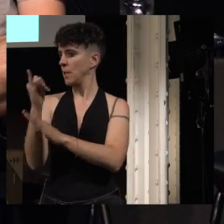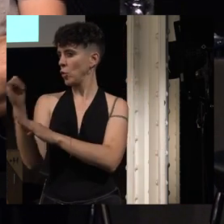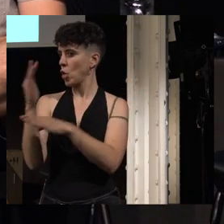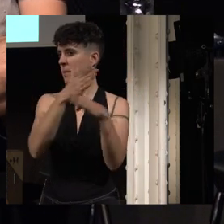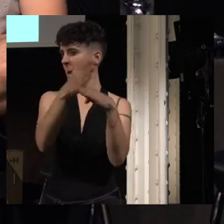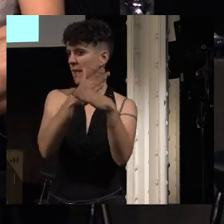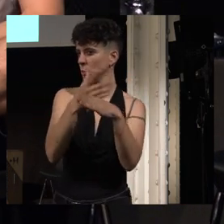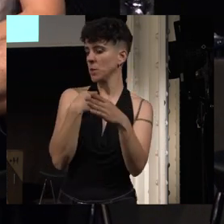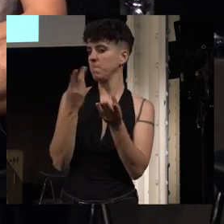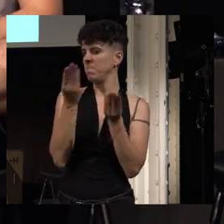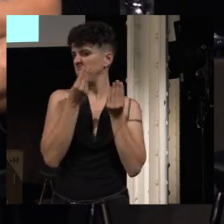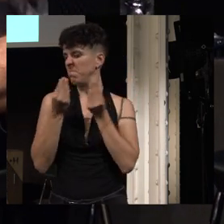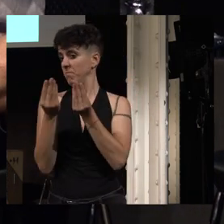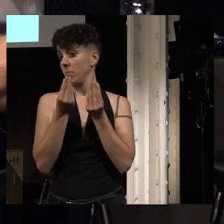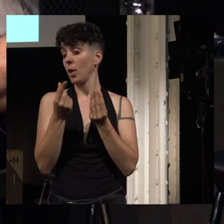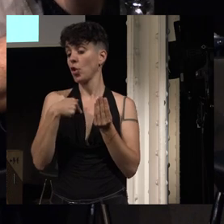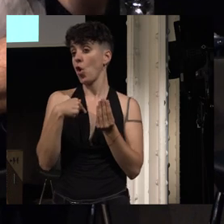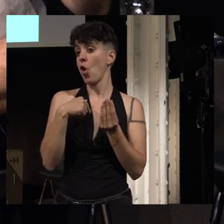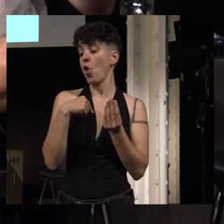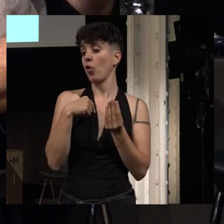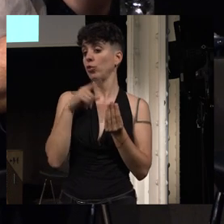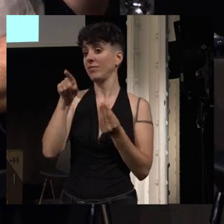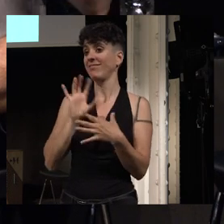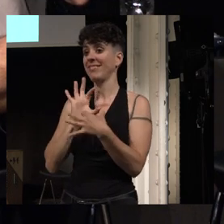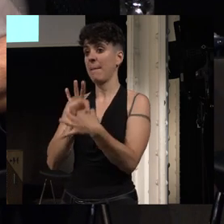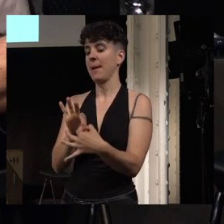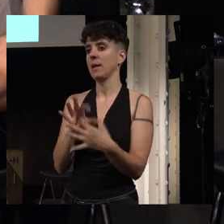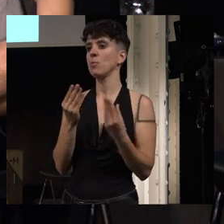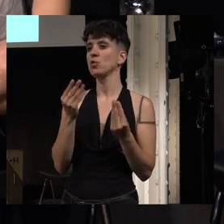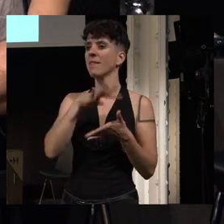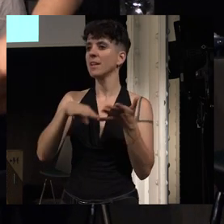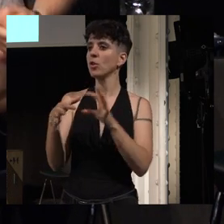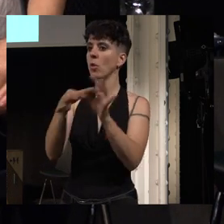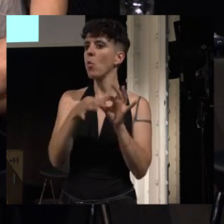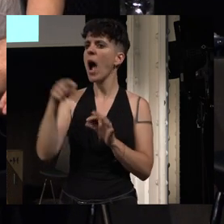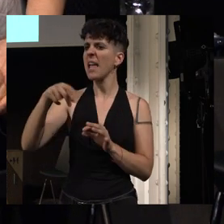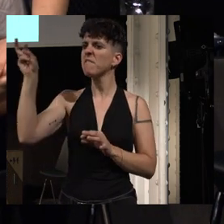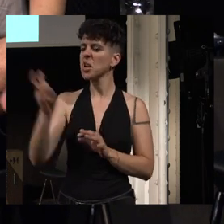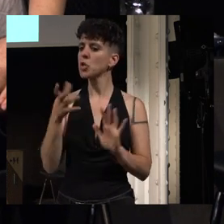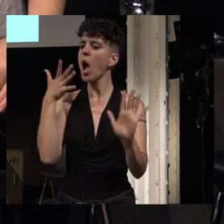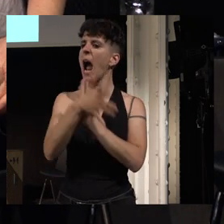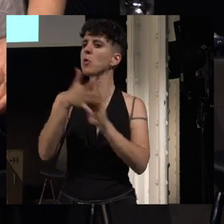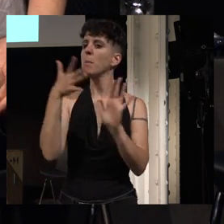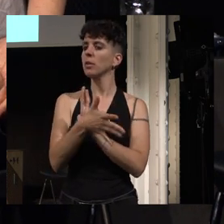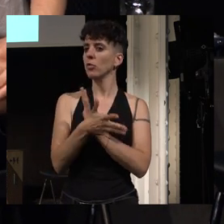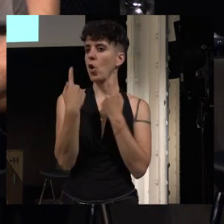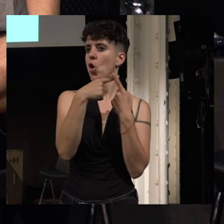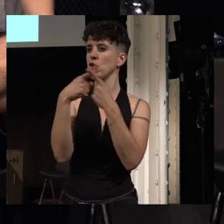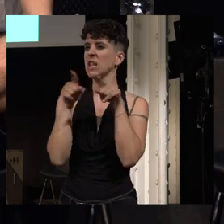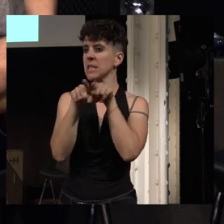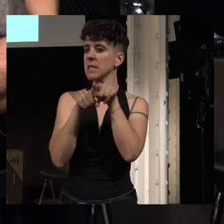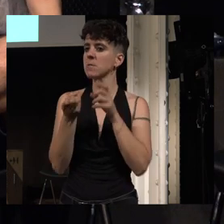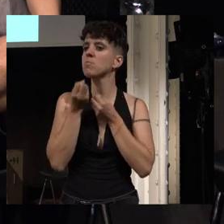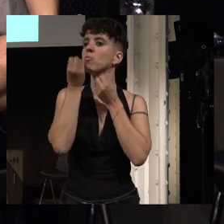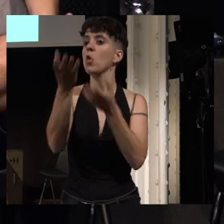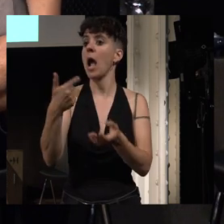partidos políticos, entre los cuales yo me identifico, como mucha gente de Barcelona en Comú, haya venido a sostener sus argumentos, aunque sea para decir cosas críticas, que a mí no me